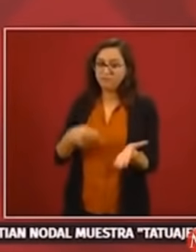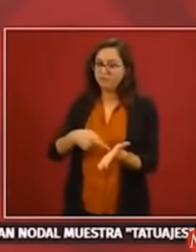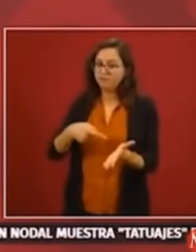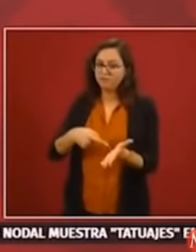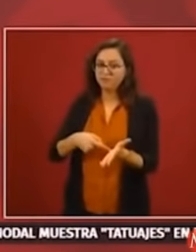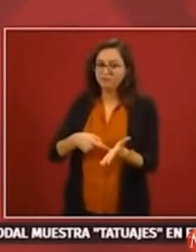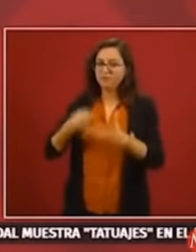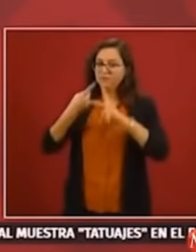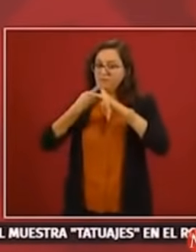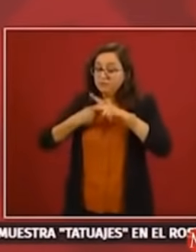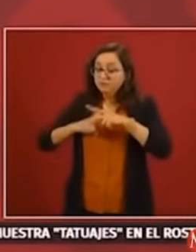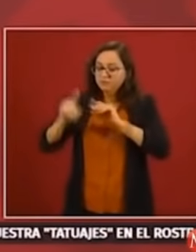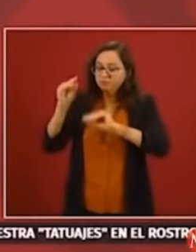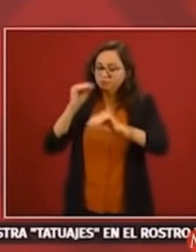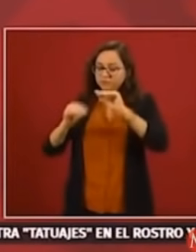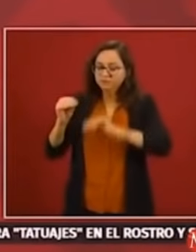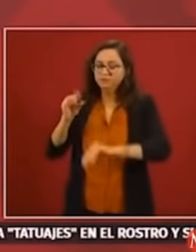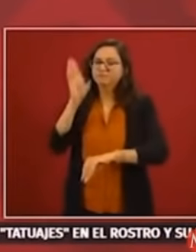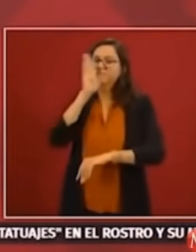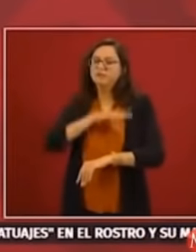viciado de origen.